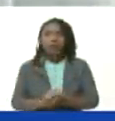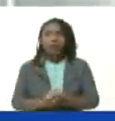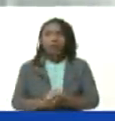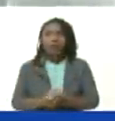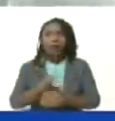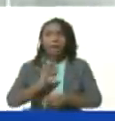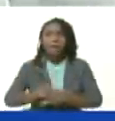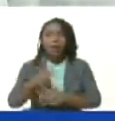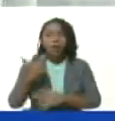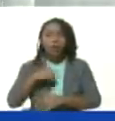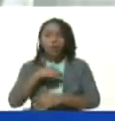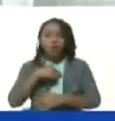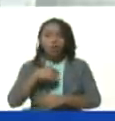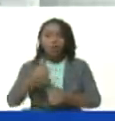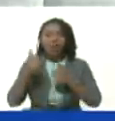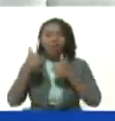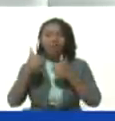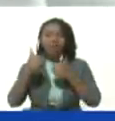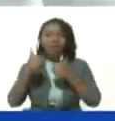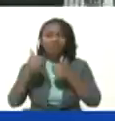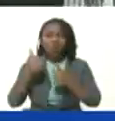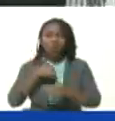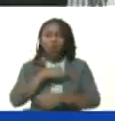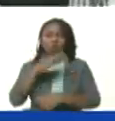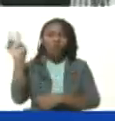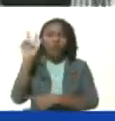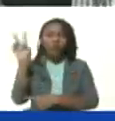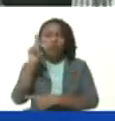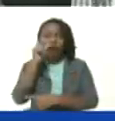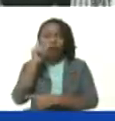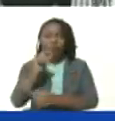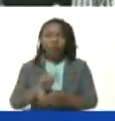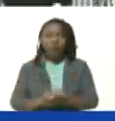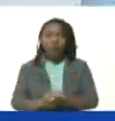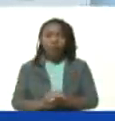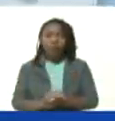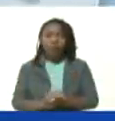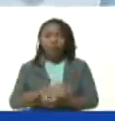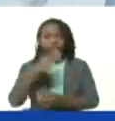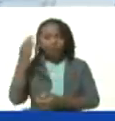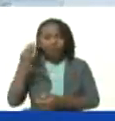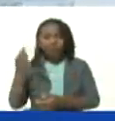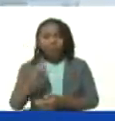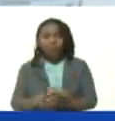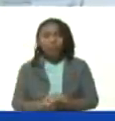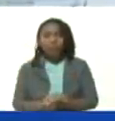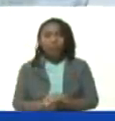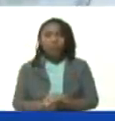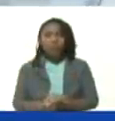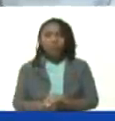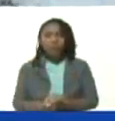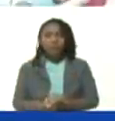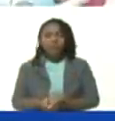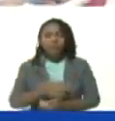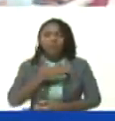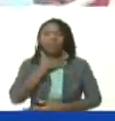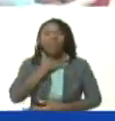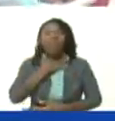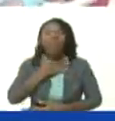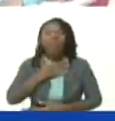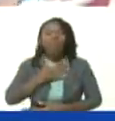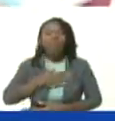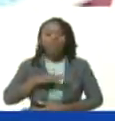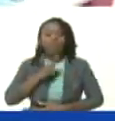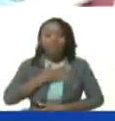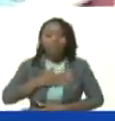Porque somos buena gente, chicos. Los venezolanos y las venezolanas, de verdad. Trago amargo que tienen que